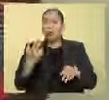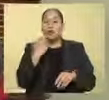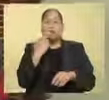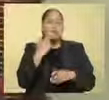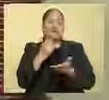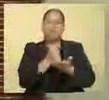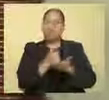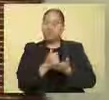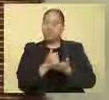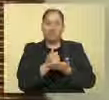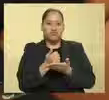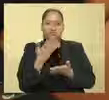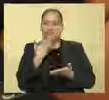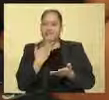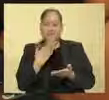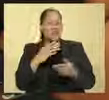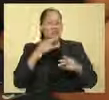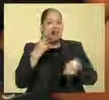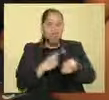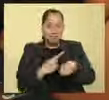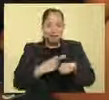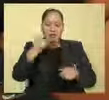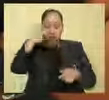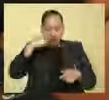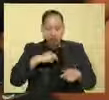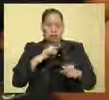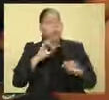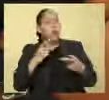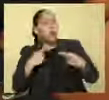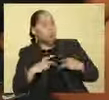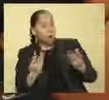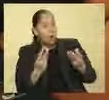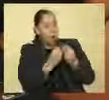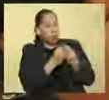no nos deja bien nada. A nadie, ni al que fuma, ni al que nada está al lado. Bueno. Exactamente.